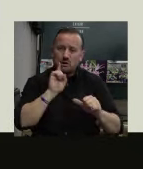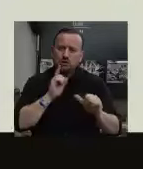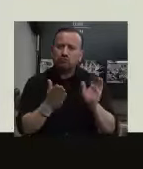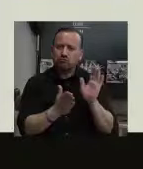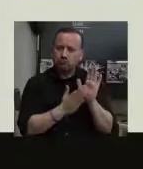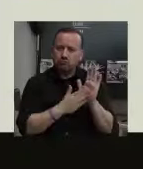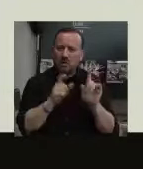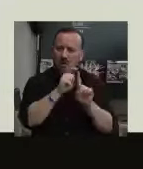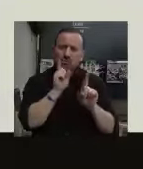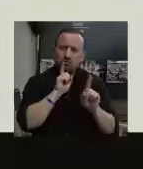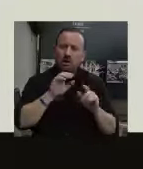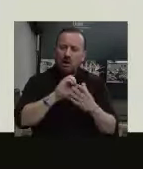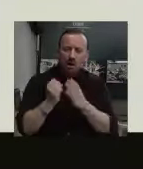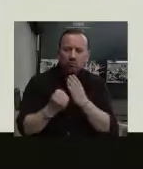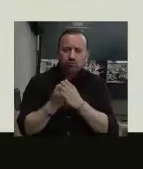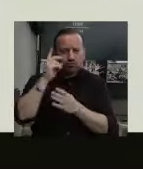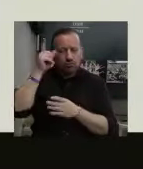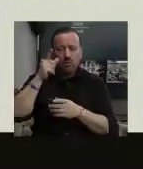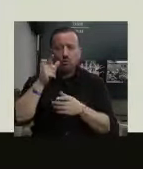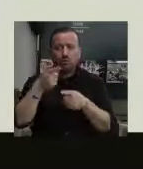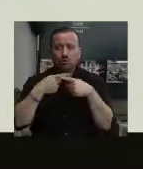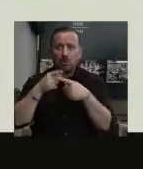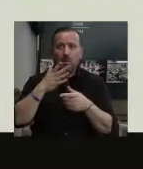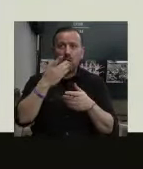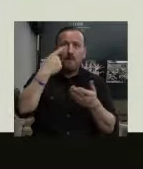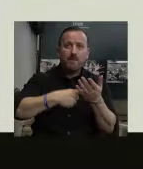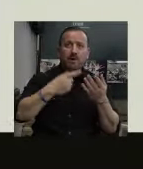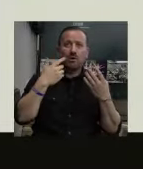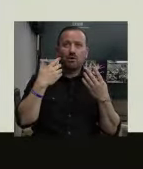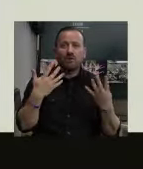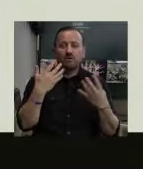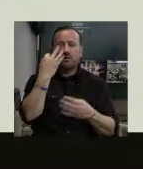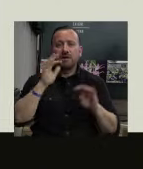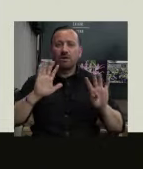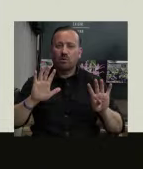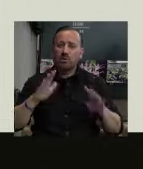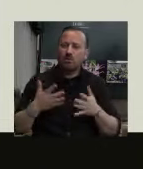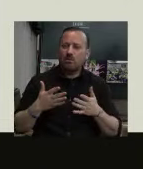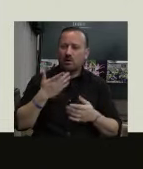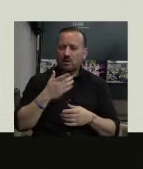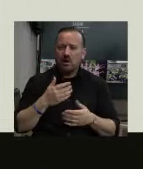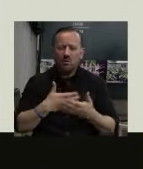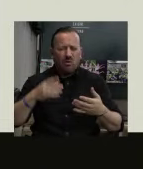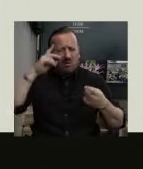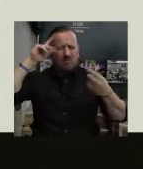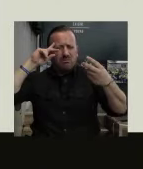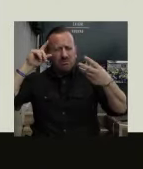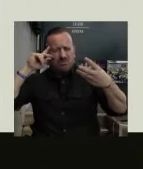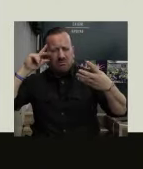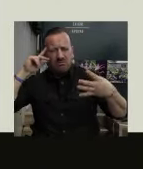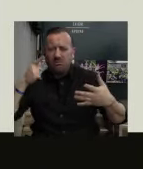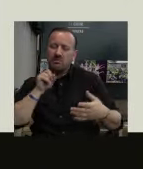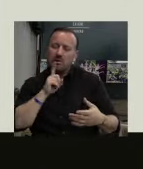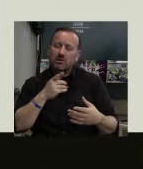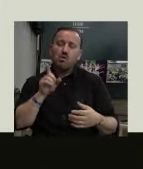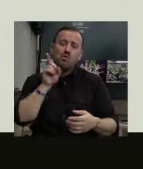palabra Innovación social desde 1939 ya ha habido una cantidad de propuestas inclusive